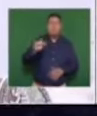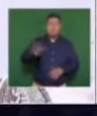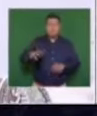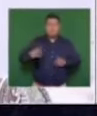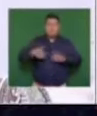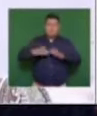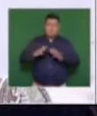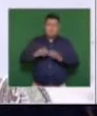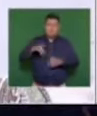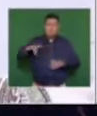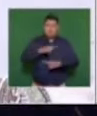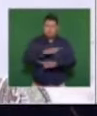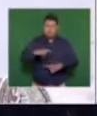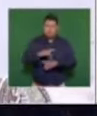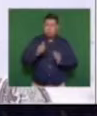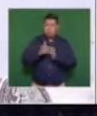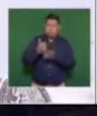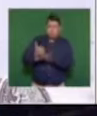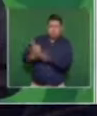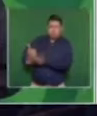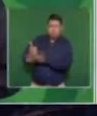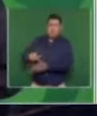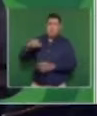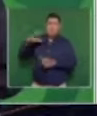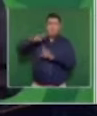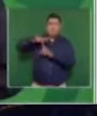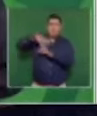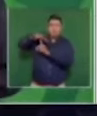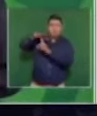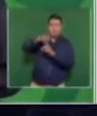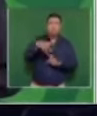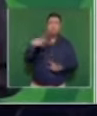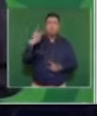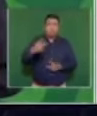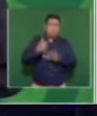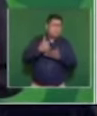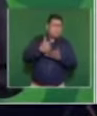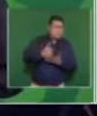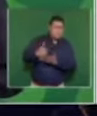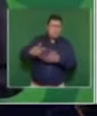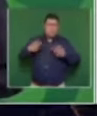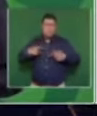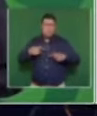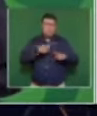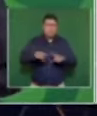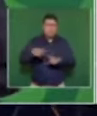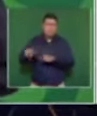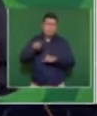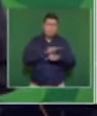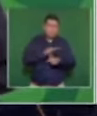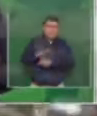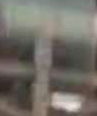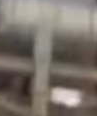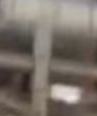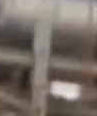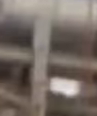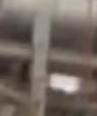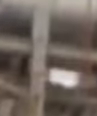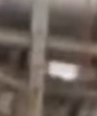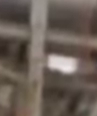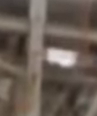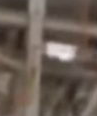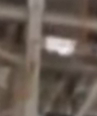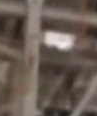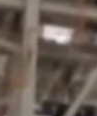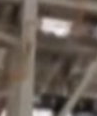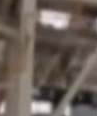reforma. Según tú, ¿qué necesitaría ocurrir en México y en el mundo para que la reforma, como está planteada la